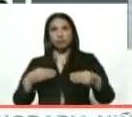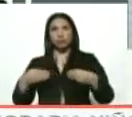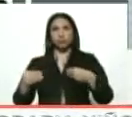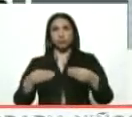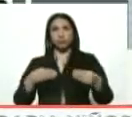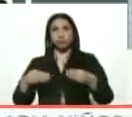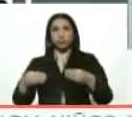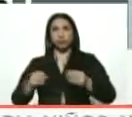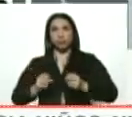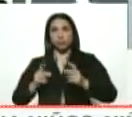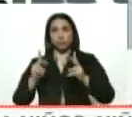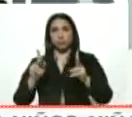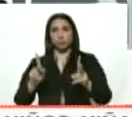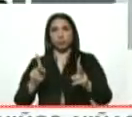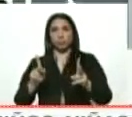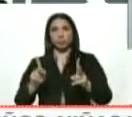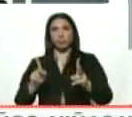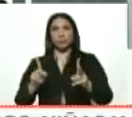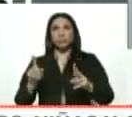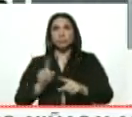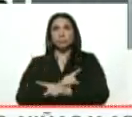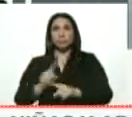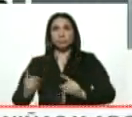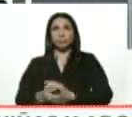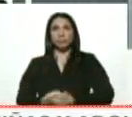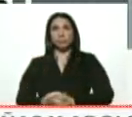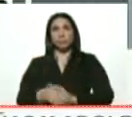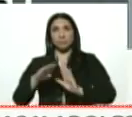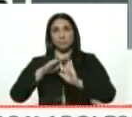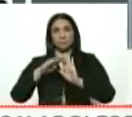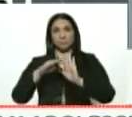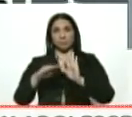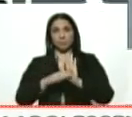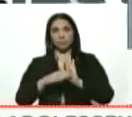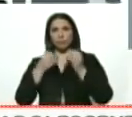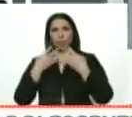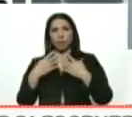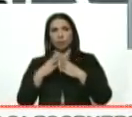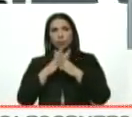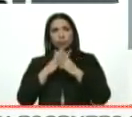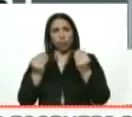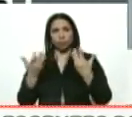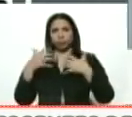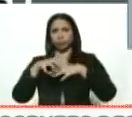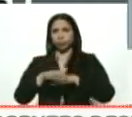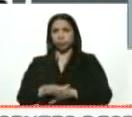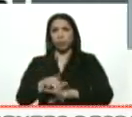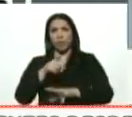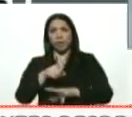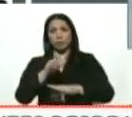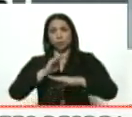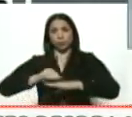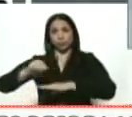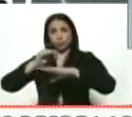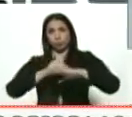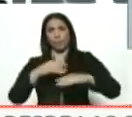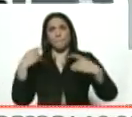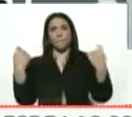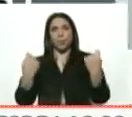la oportunidad, la eficacia de la medida y que bueno, que todos en conjunto a través de esta consulta popular